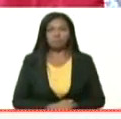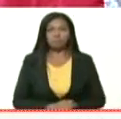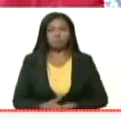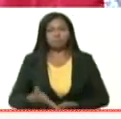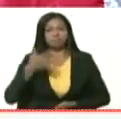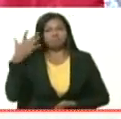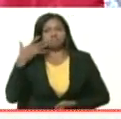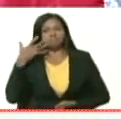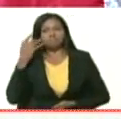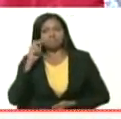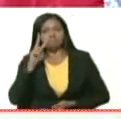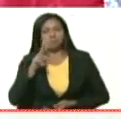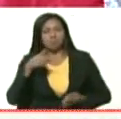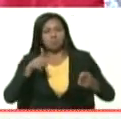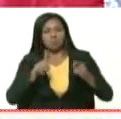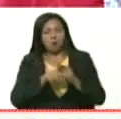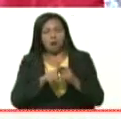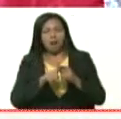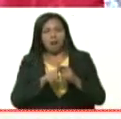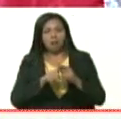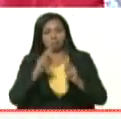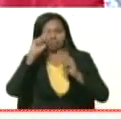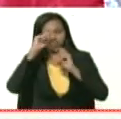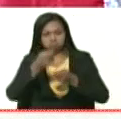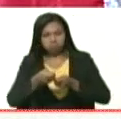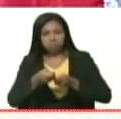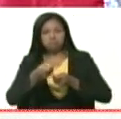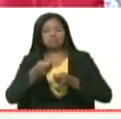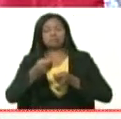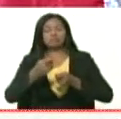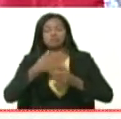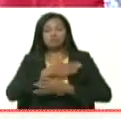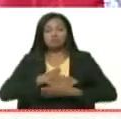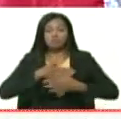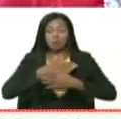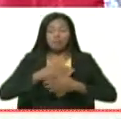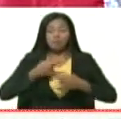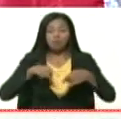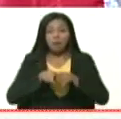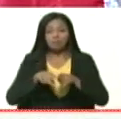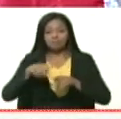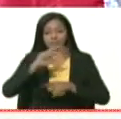admirable de conformación y construcción de fuerzas militares,